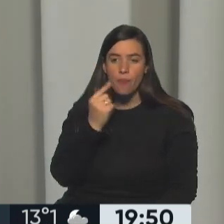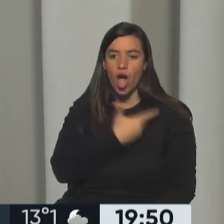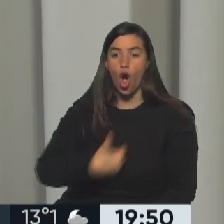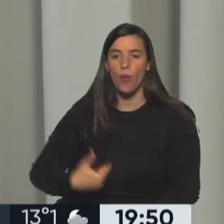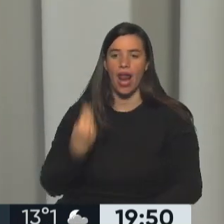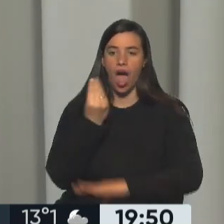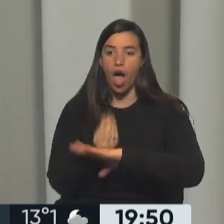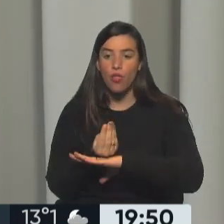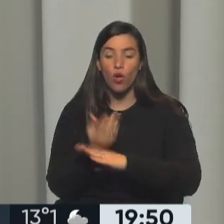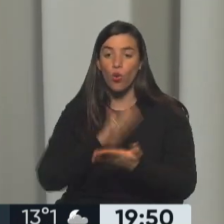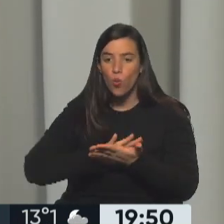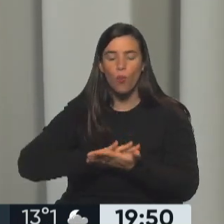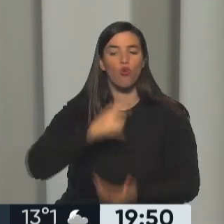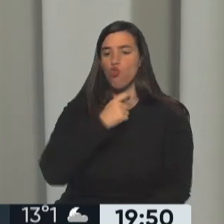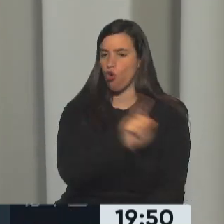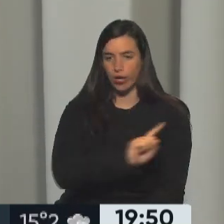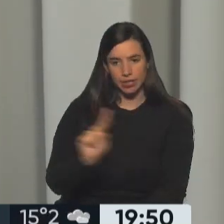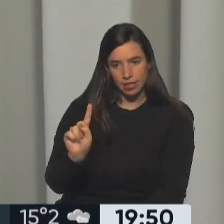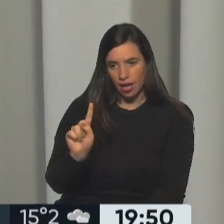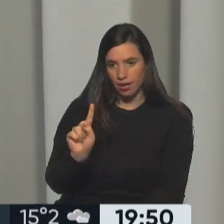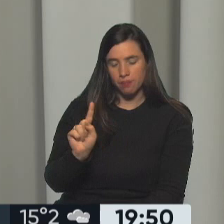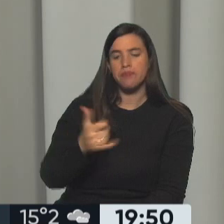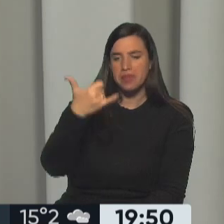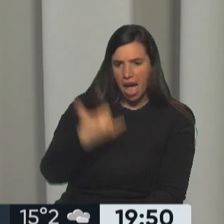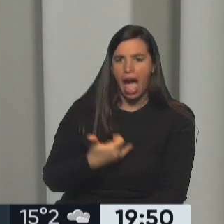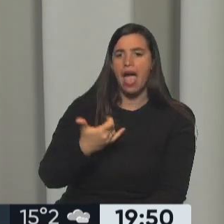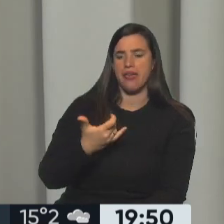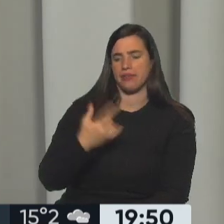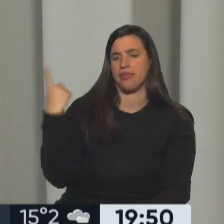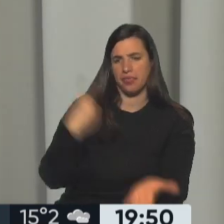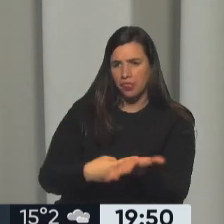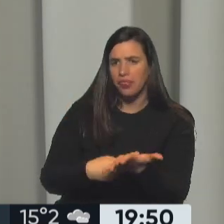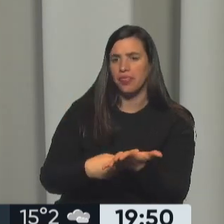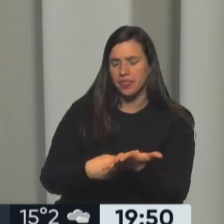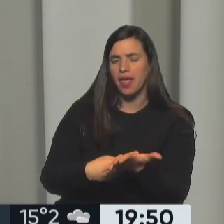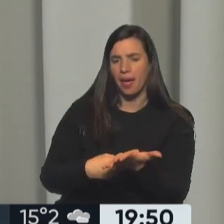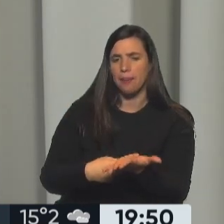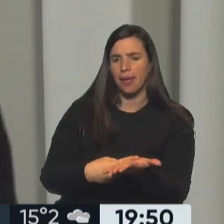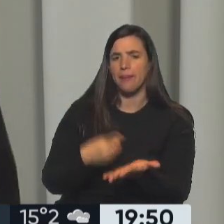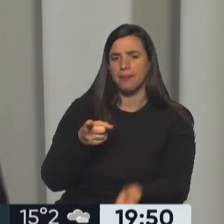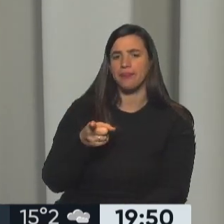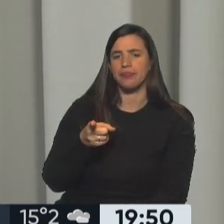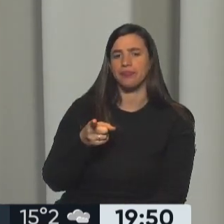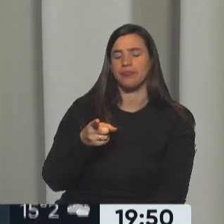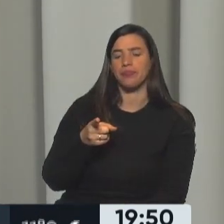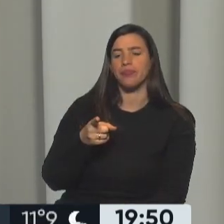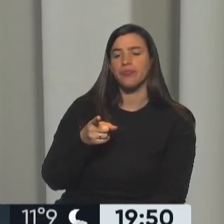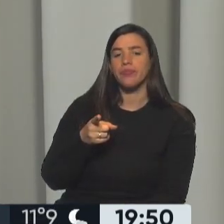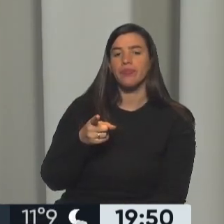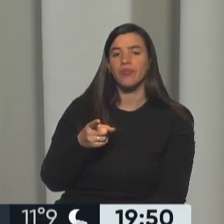es eso? ¿Cómo lo tengo que hay leer? un dictamen de la Procuración, Horacio. Eduardo Casal, perdón. Horacio, Jorge, Eduardo.